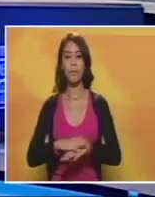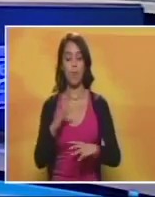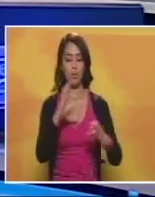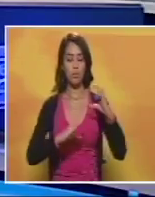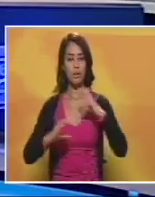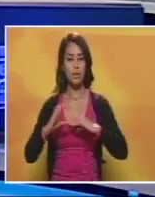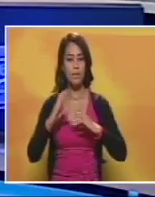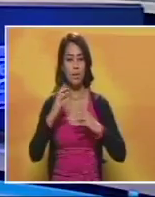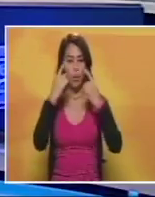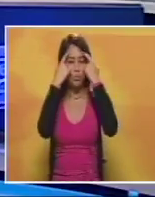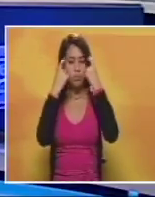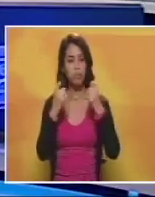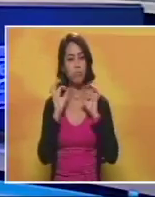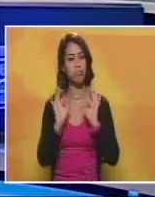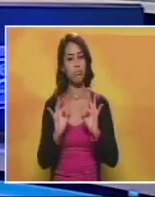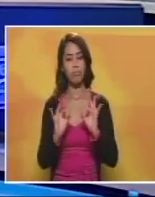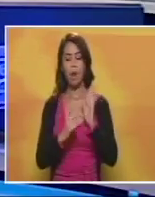se vota en kioscos.